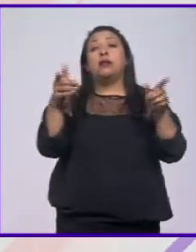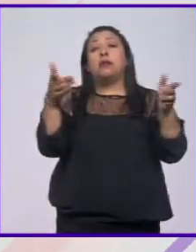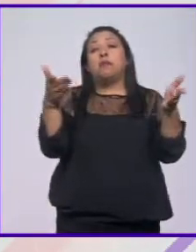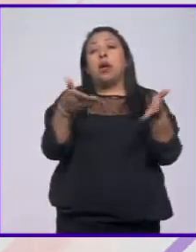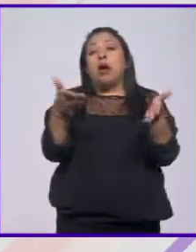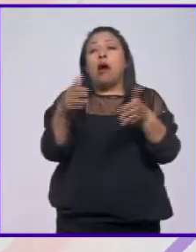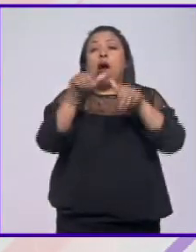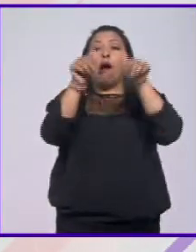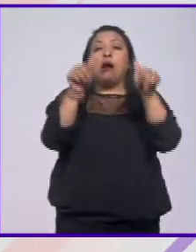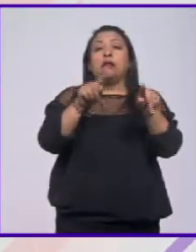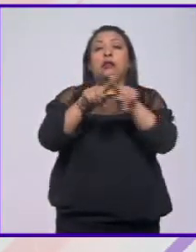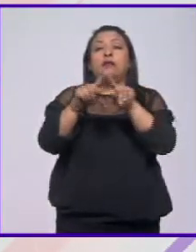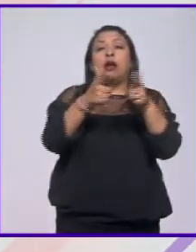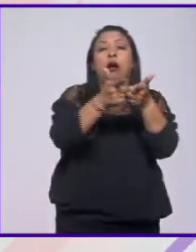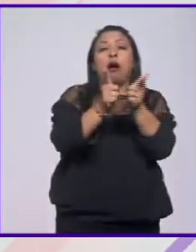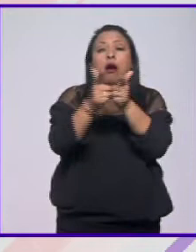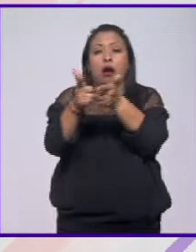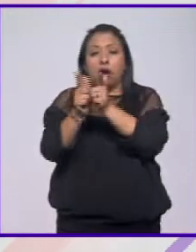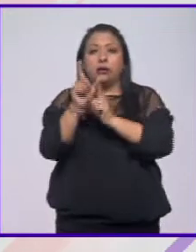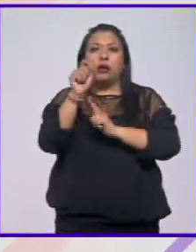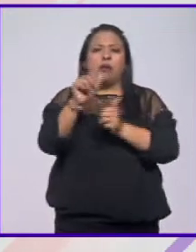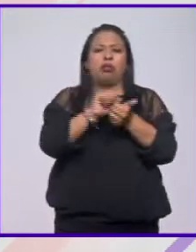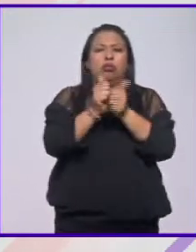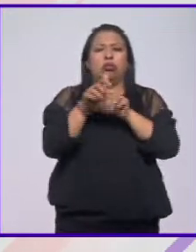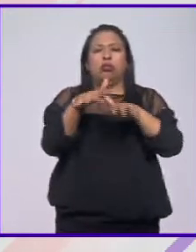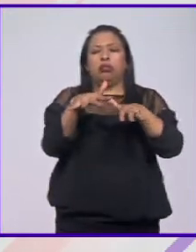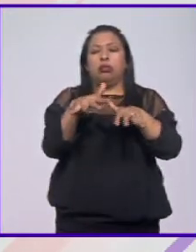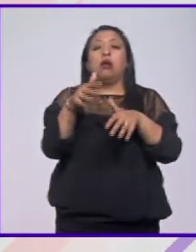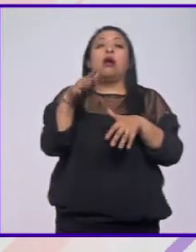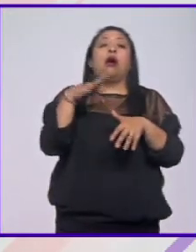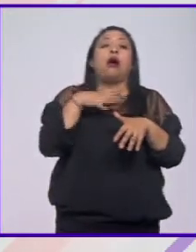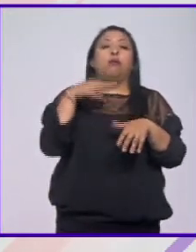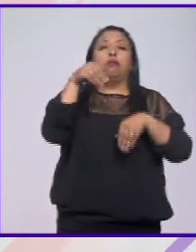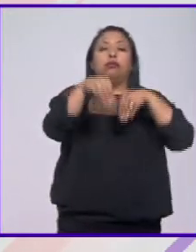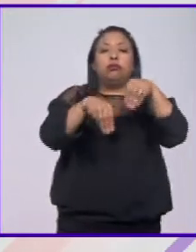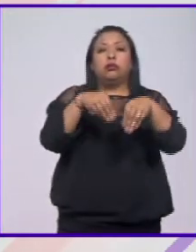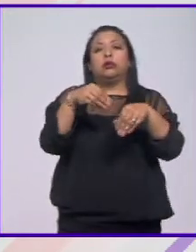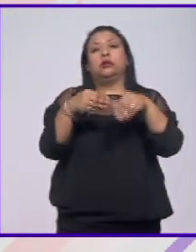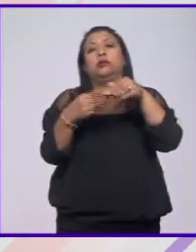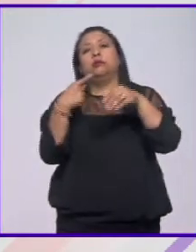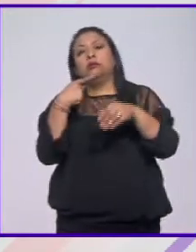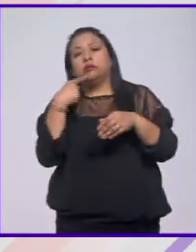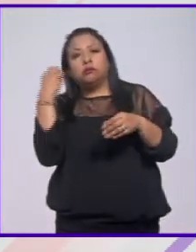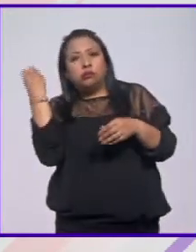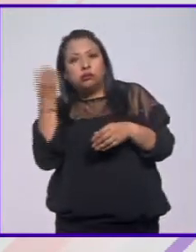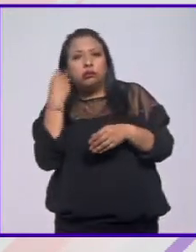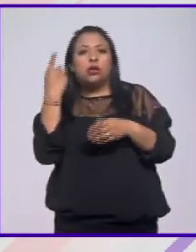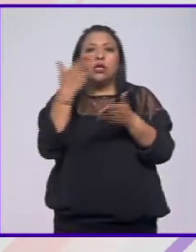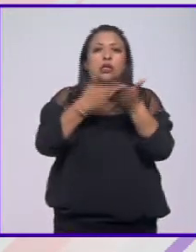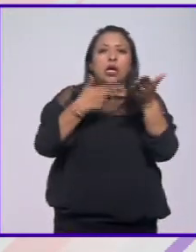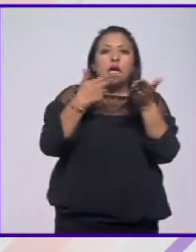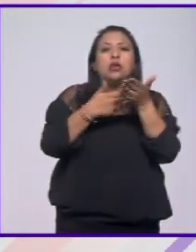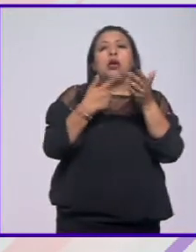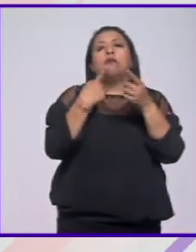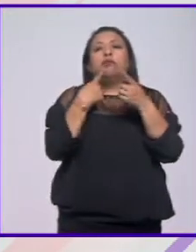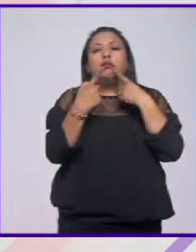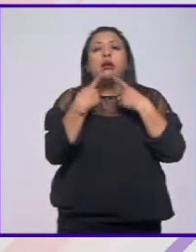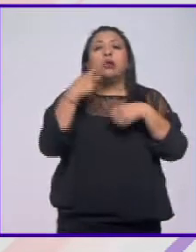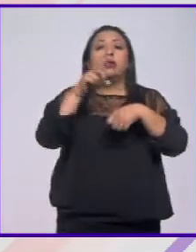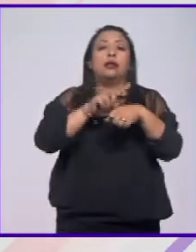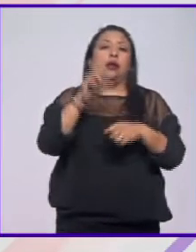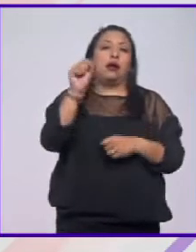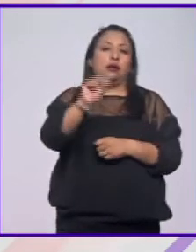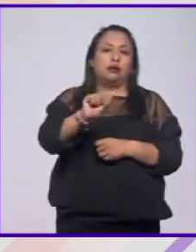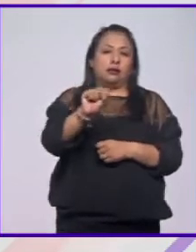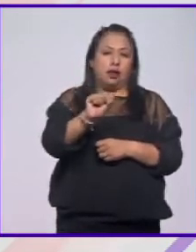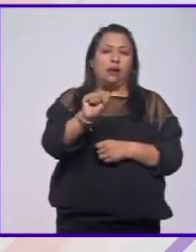de distintas compañías, así como performance, instalaciones, mesas redondas y talleres que se llevarán a cabo el sábado